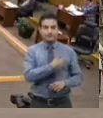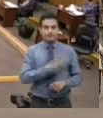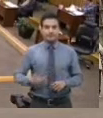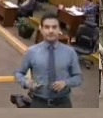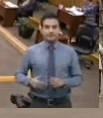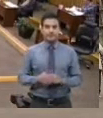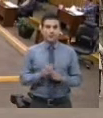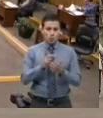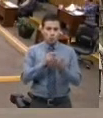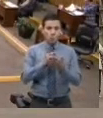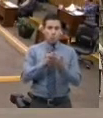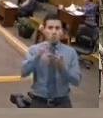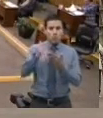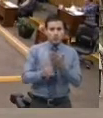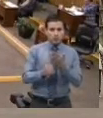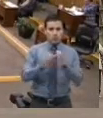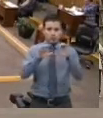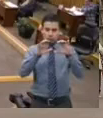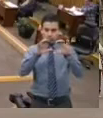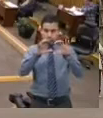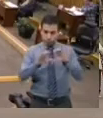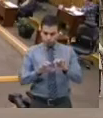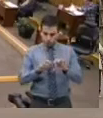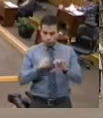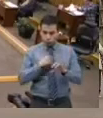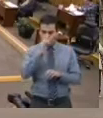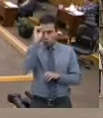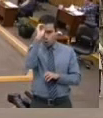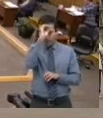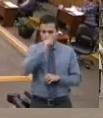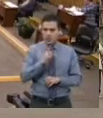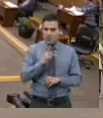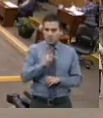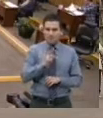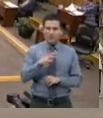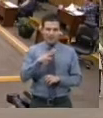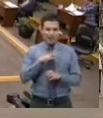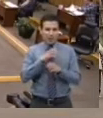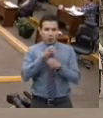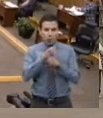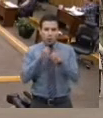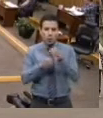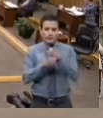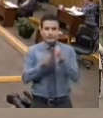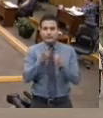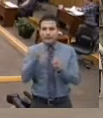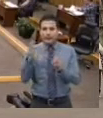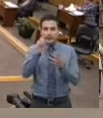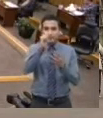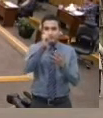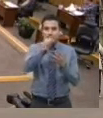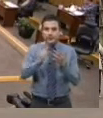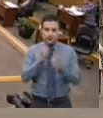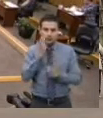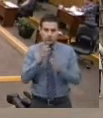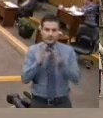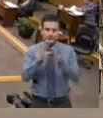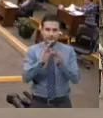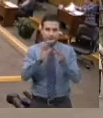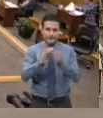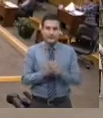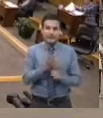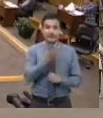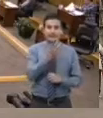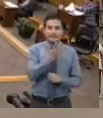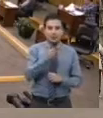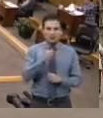el sentido del proyecto que se nos presenta en sus términos, sin embargo, hay varias cosas que decir con relación a este caso. El 5 y